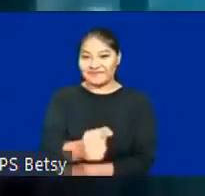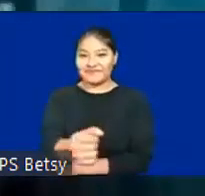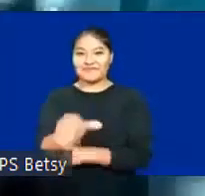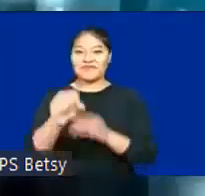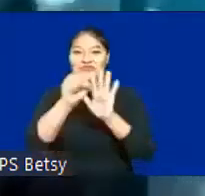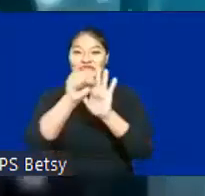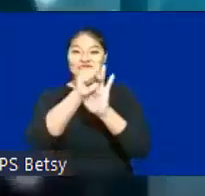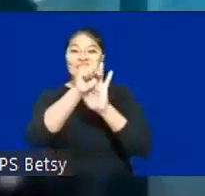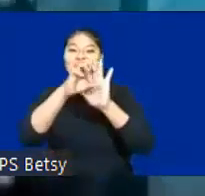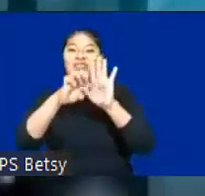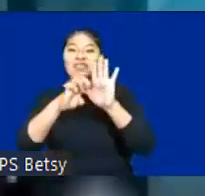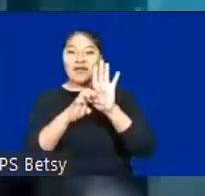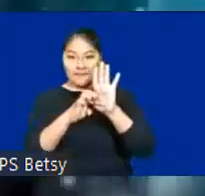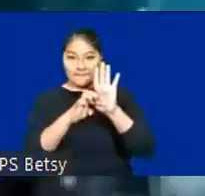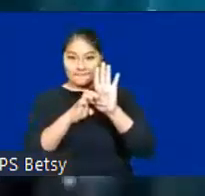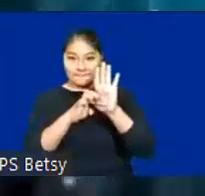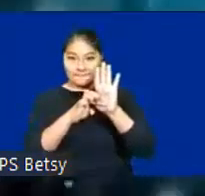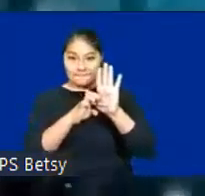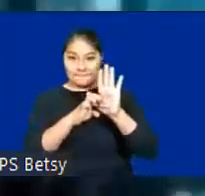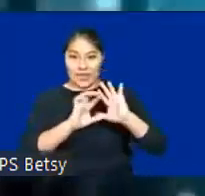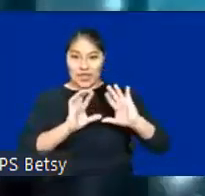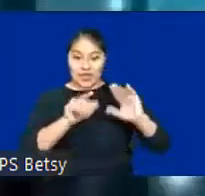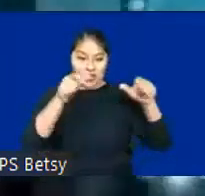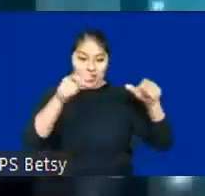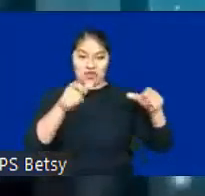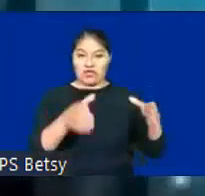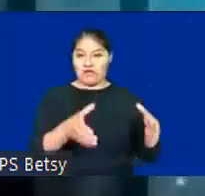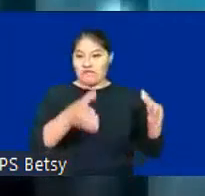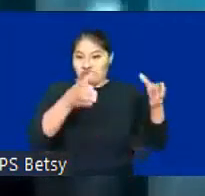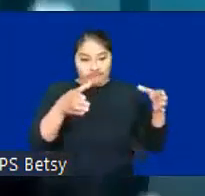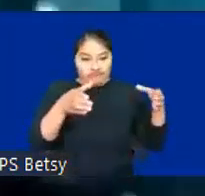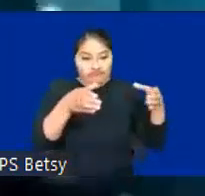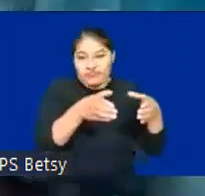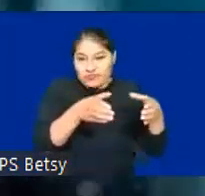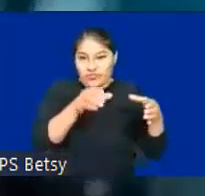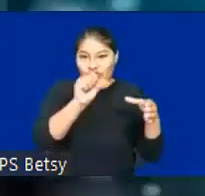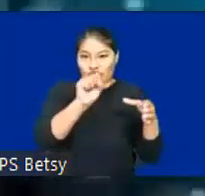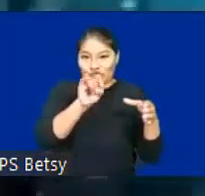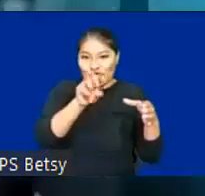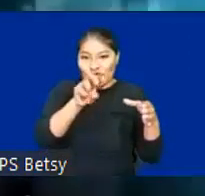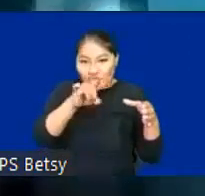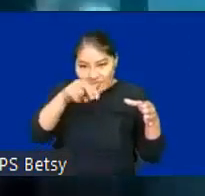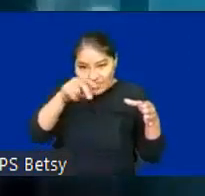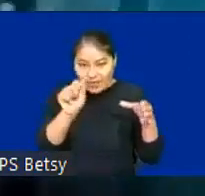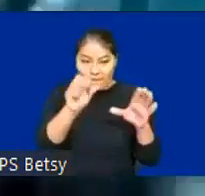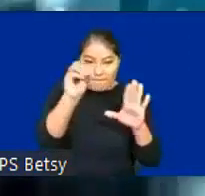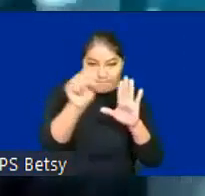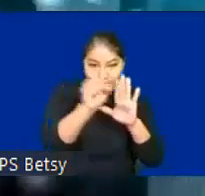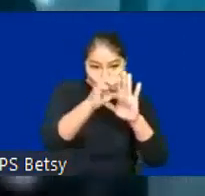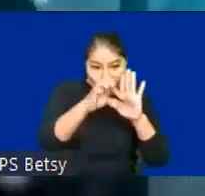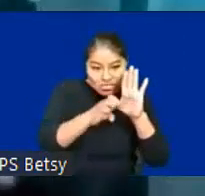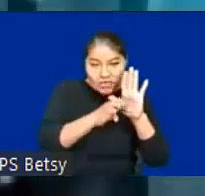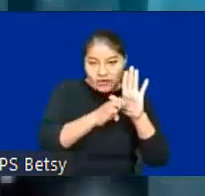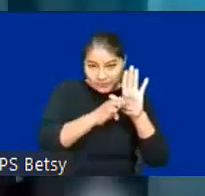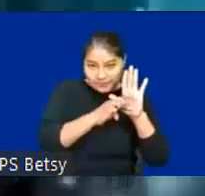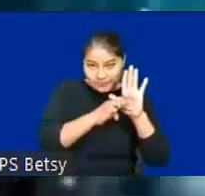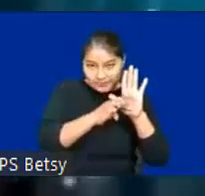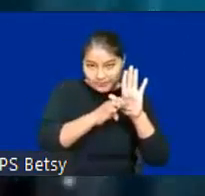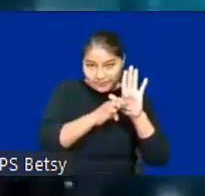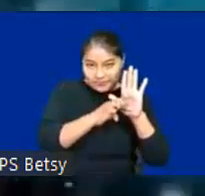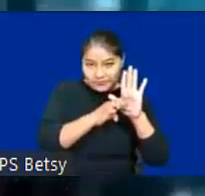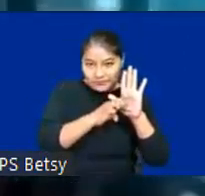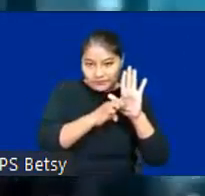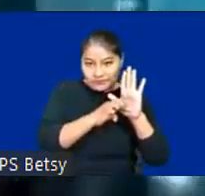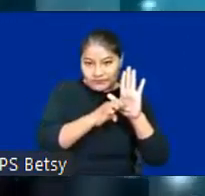para temas de publicidad en el ámbito de la publicidad compendiosa, se ha pasado antes de la pandemia de un 4% de solicitudes a través de